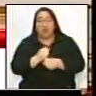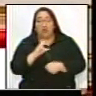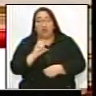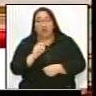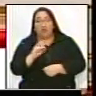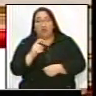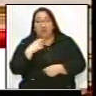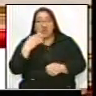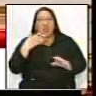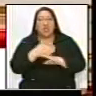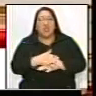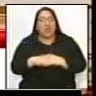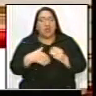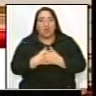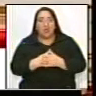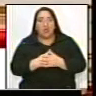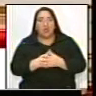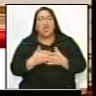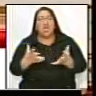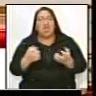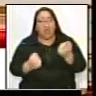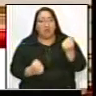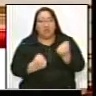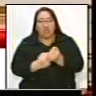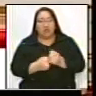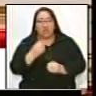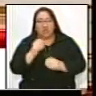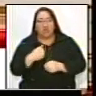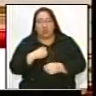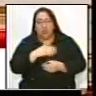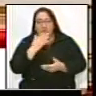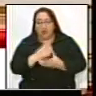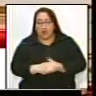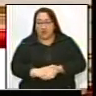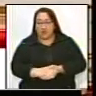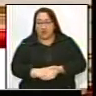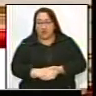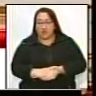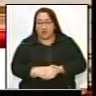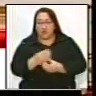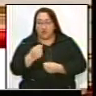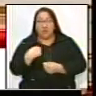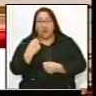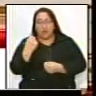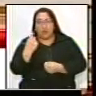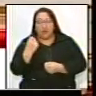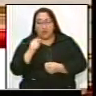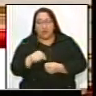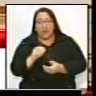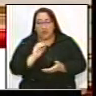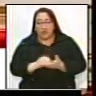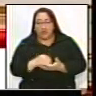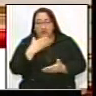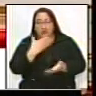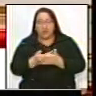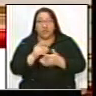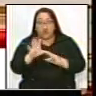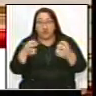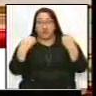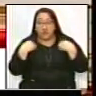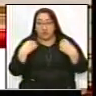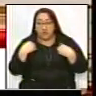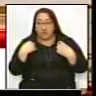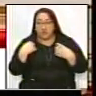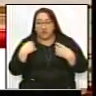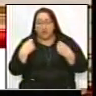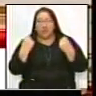COFOPRI están llanos, doctor, en apoyarnos en resolver nuestro problema, porque me entendieron. En esta vez, gracias a su despacho,